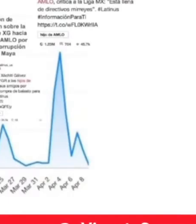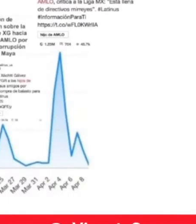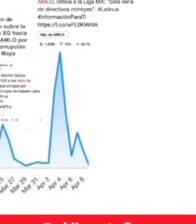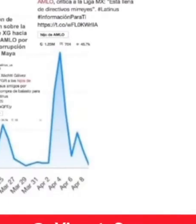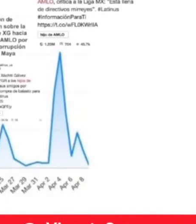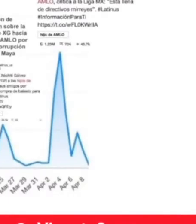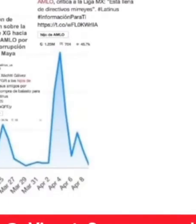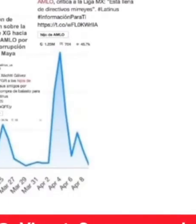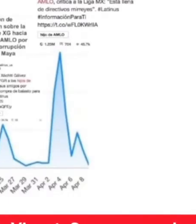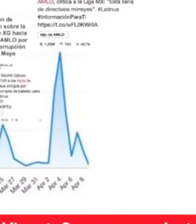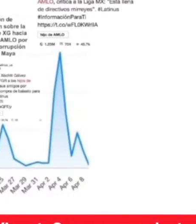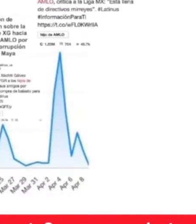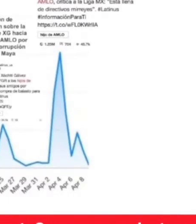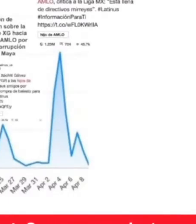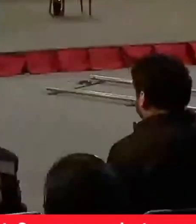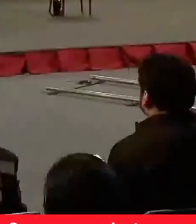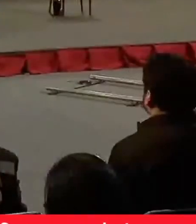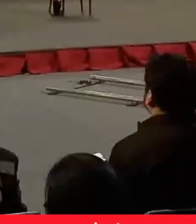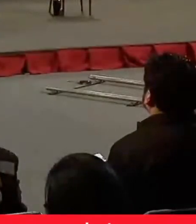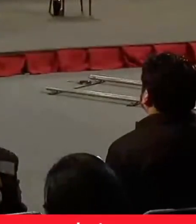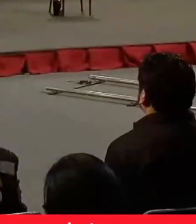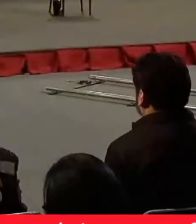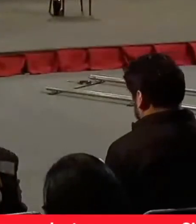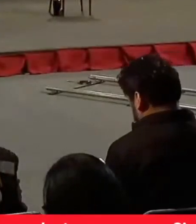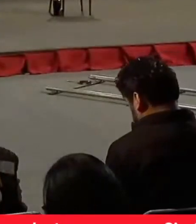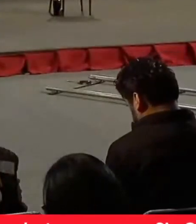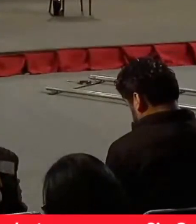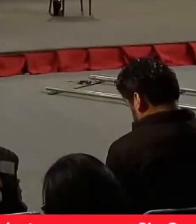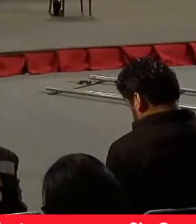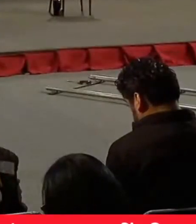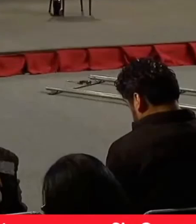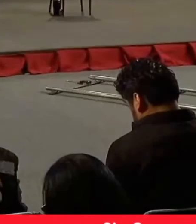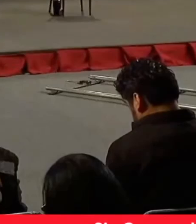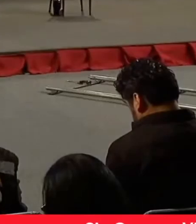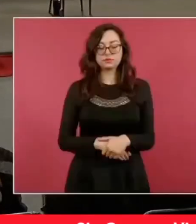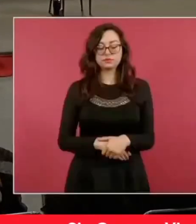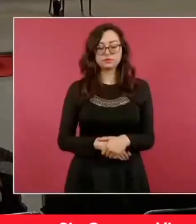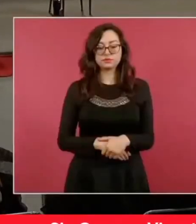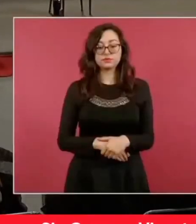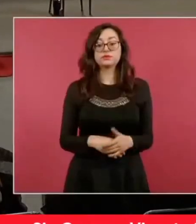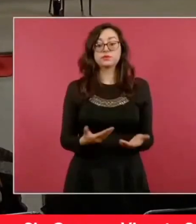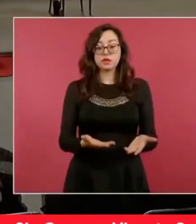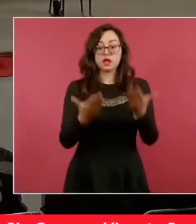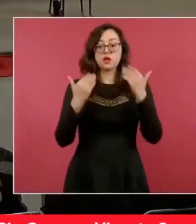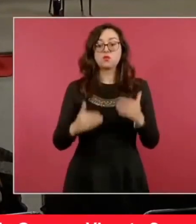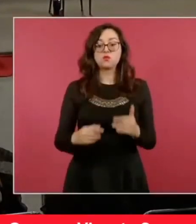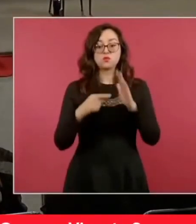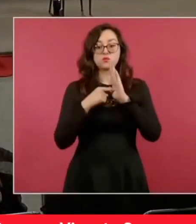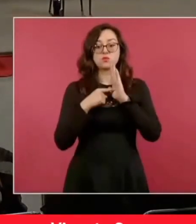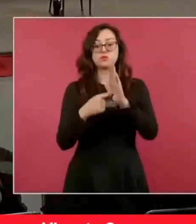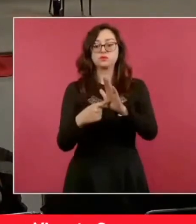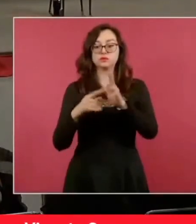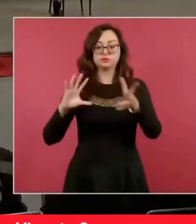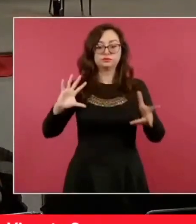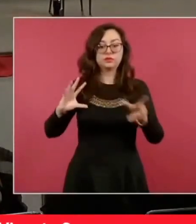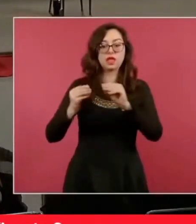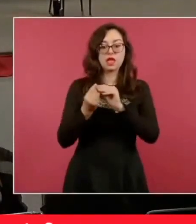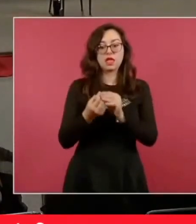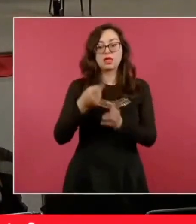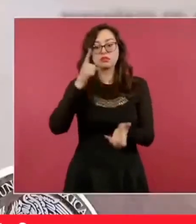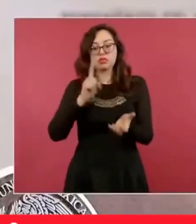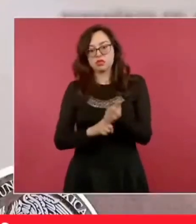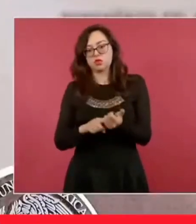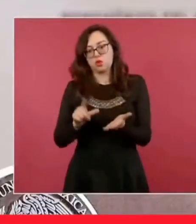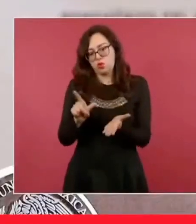Pero vamos ahora a un resumen, porque ahora ya son 10 semanas de la campaña en X contra el